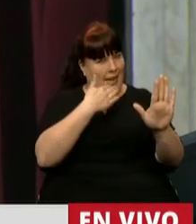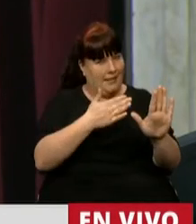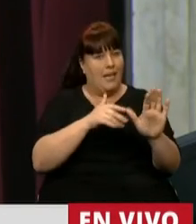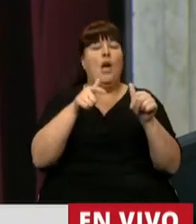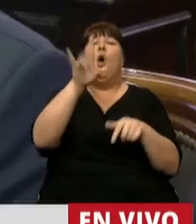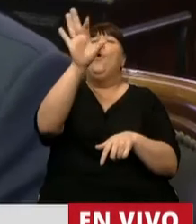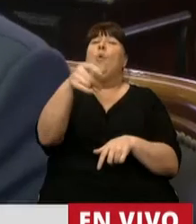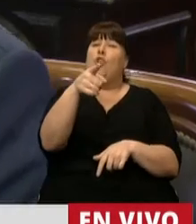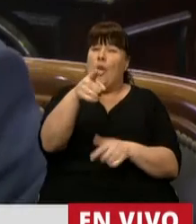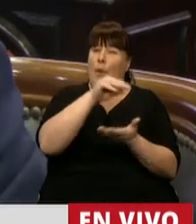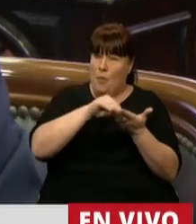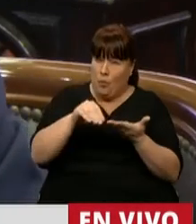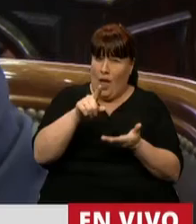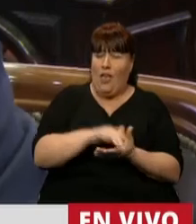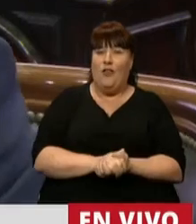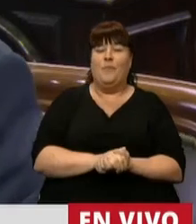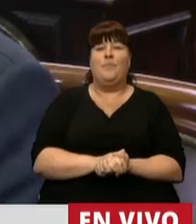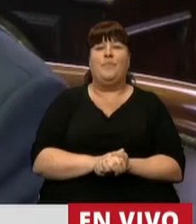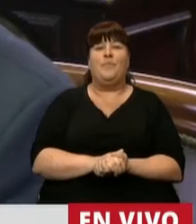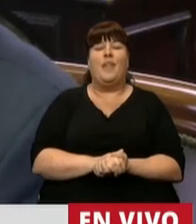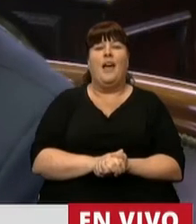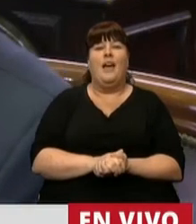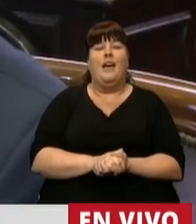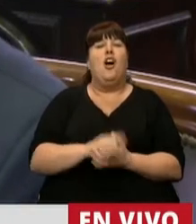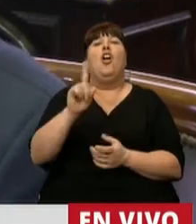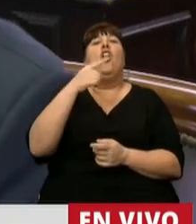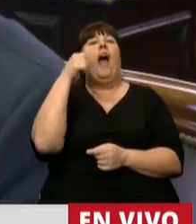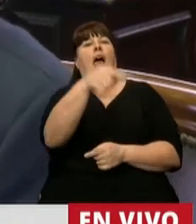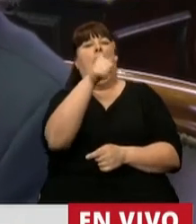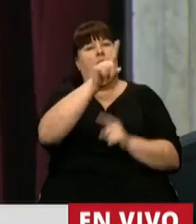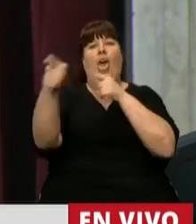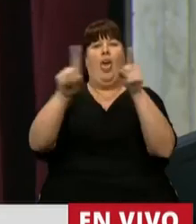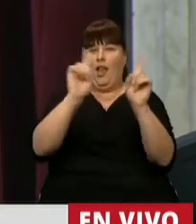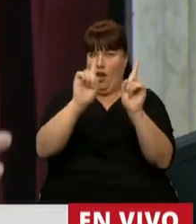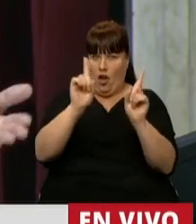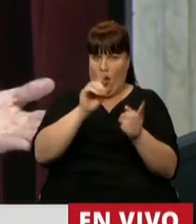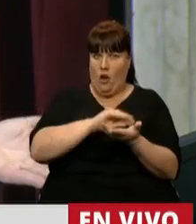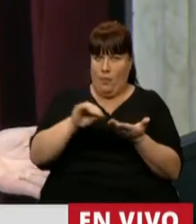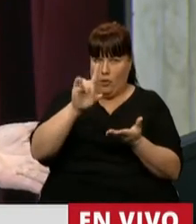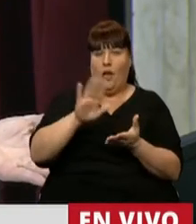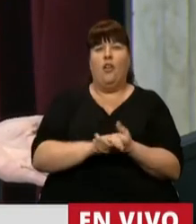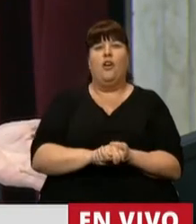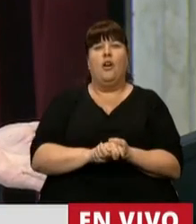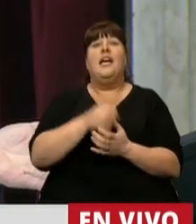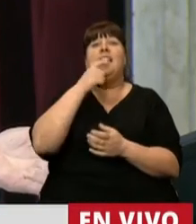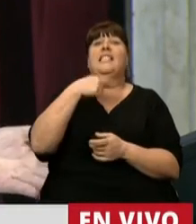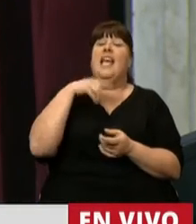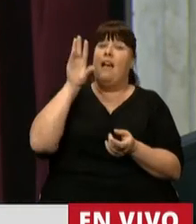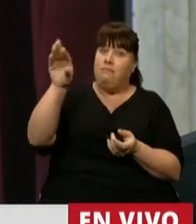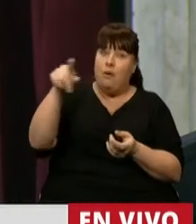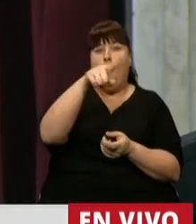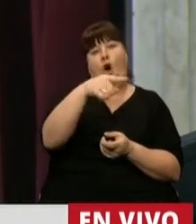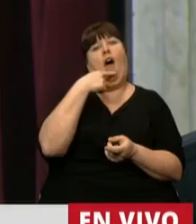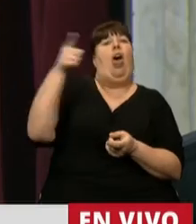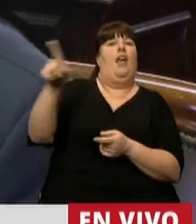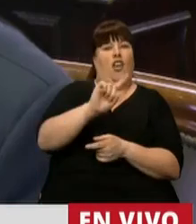Gracias. Ahora, ¿sabe qué, diputado Iglesias? Queda a las claras. No haga claras, referencias personales, diputado Ramón. Si le llamo queda la atención al diputado